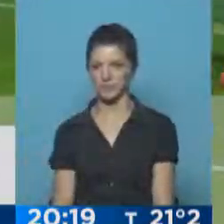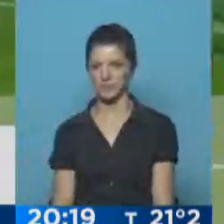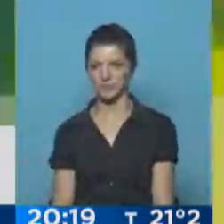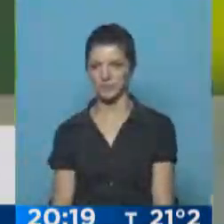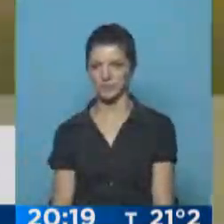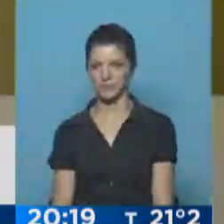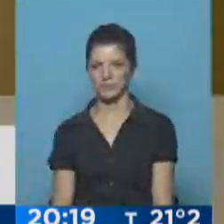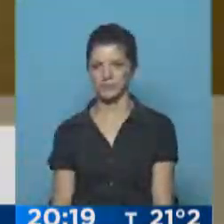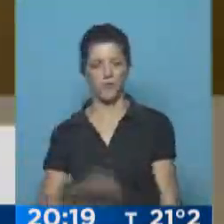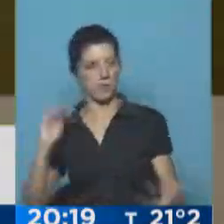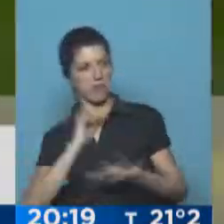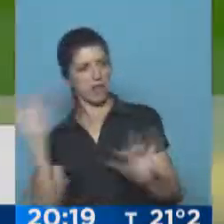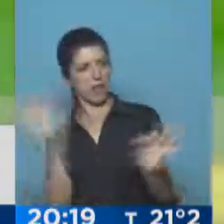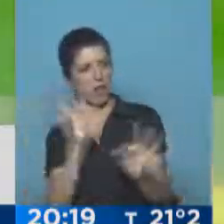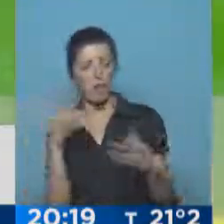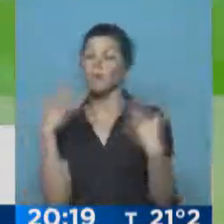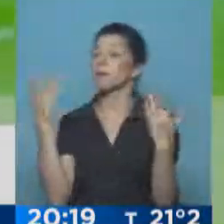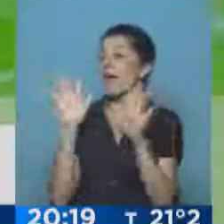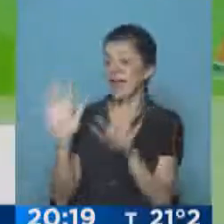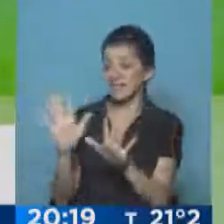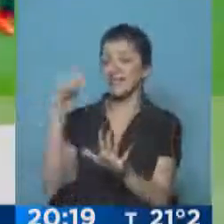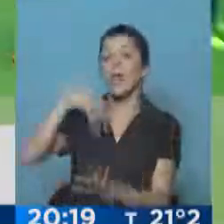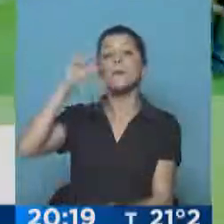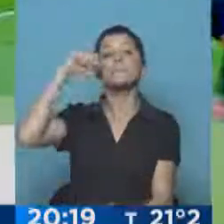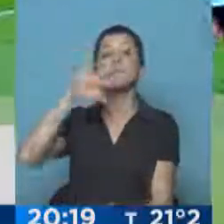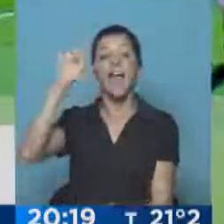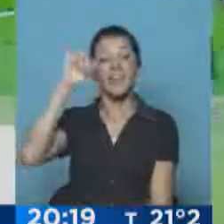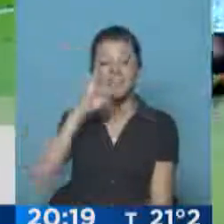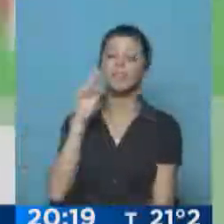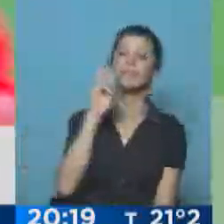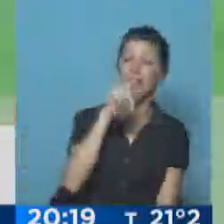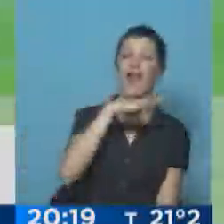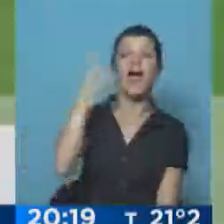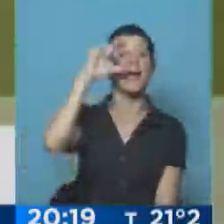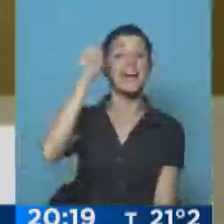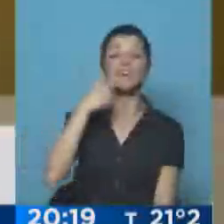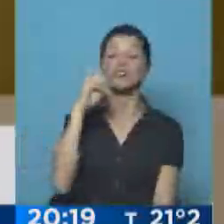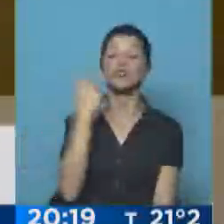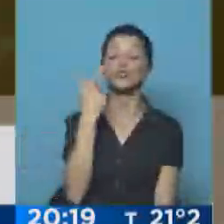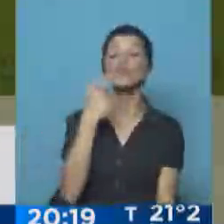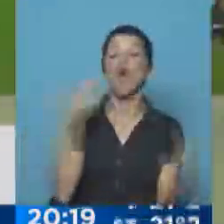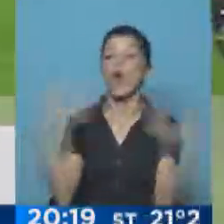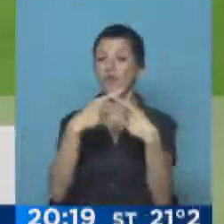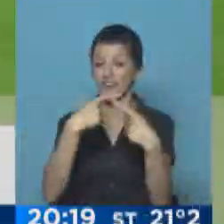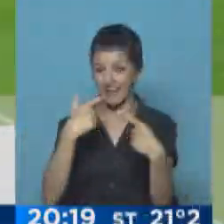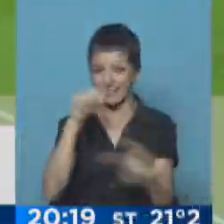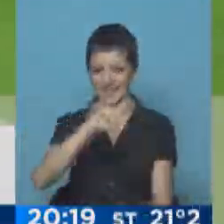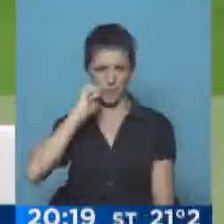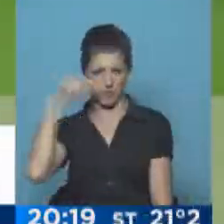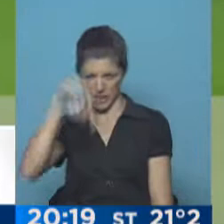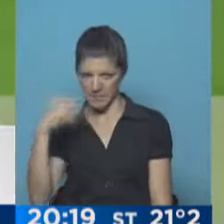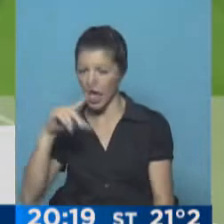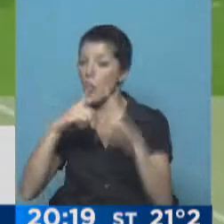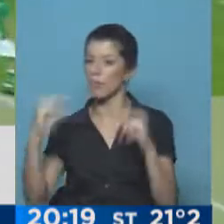El arquero no chica. Jesús Méndez a Racing, un golazo de tiro libre. Este es el que me gusta a mí, el número